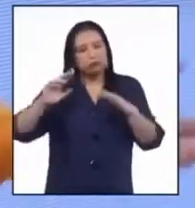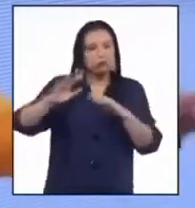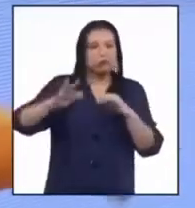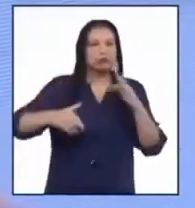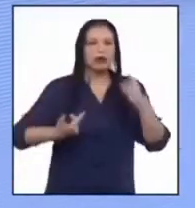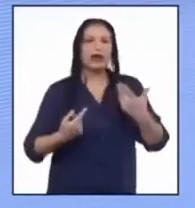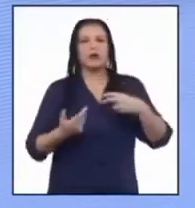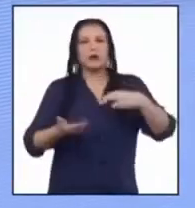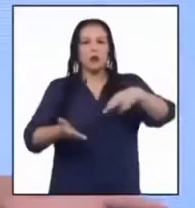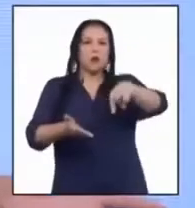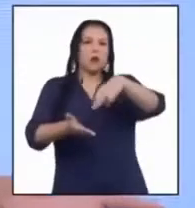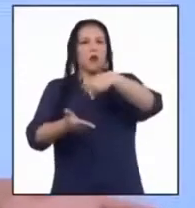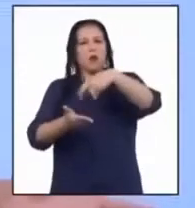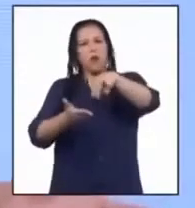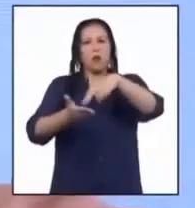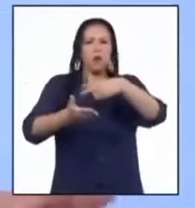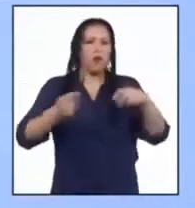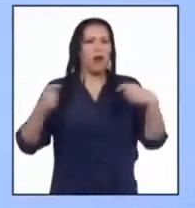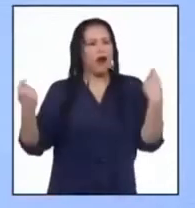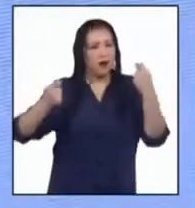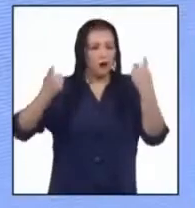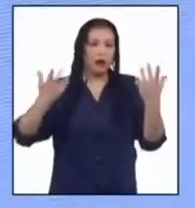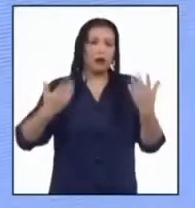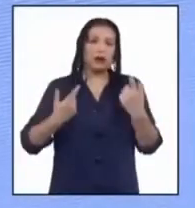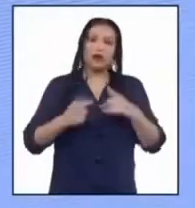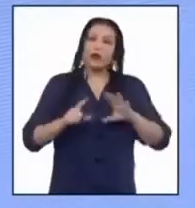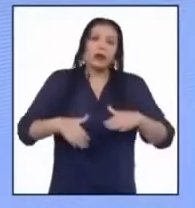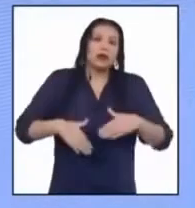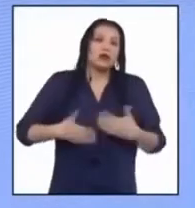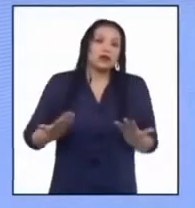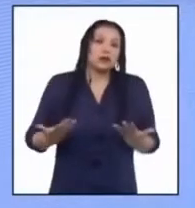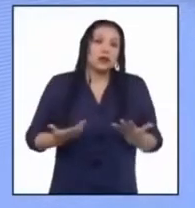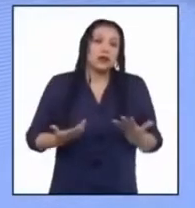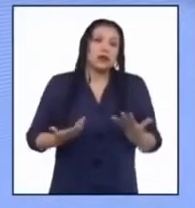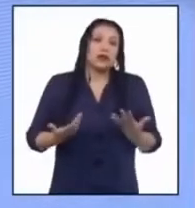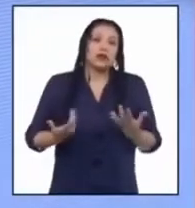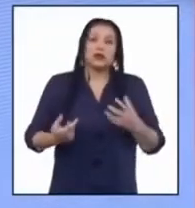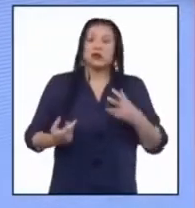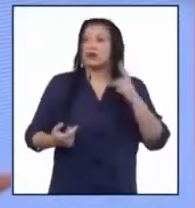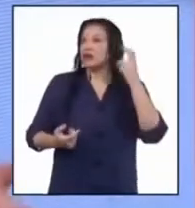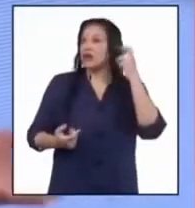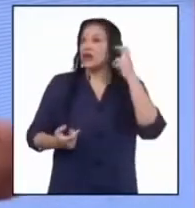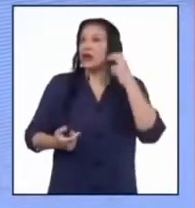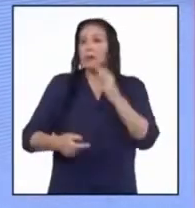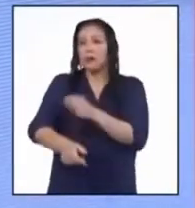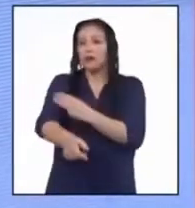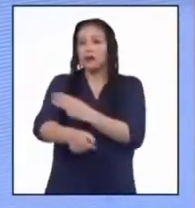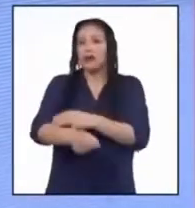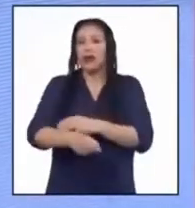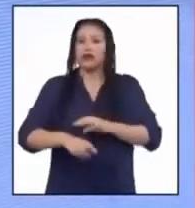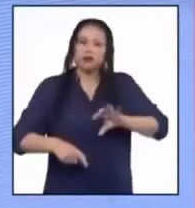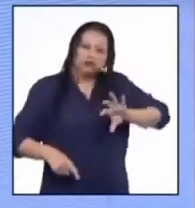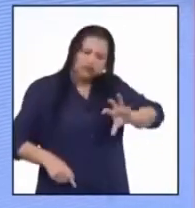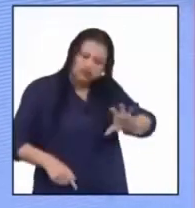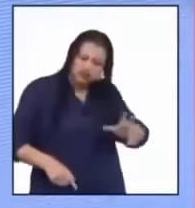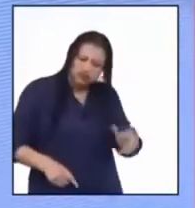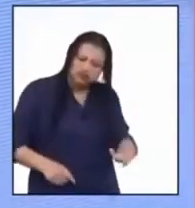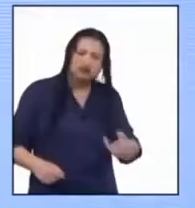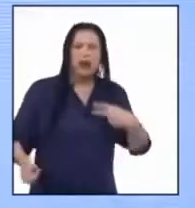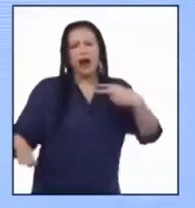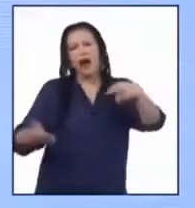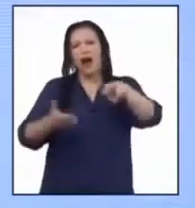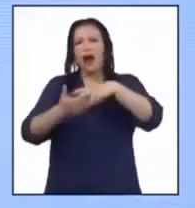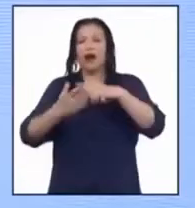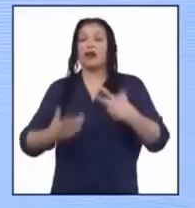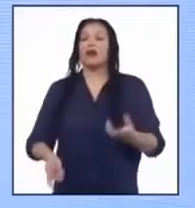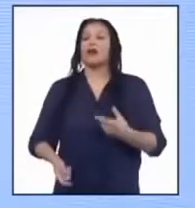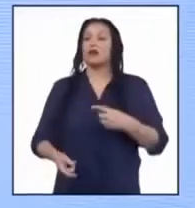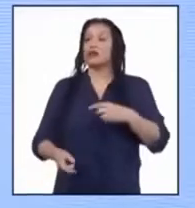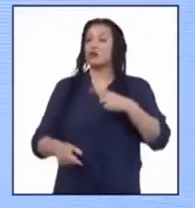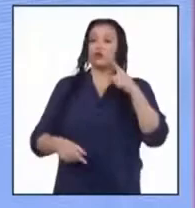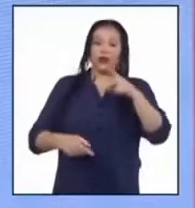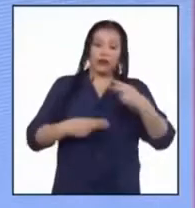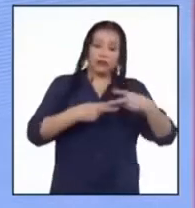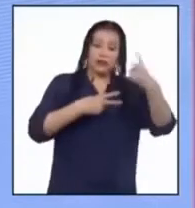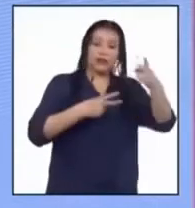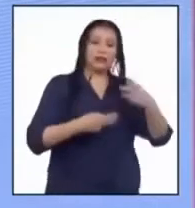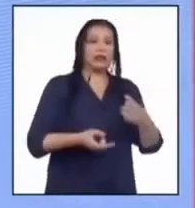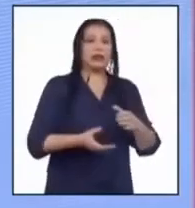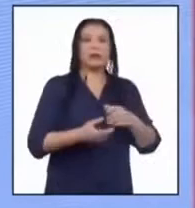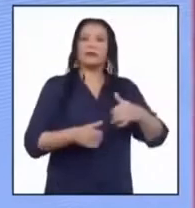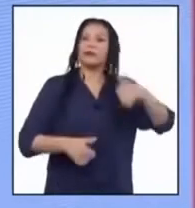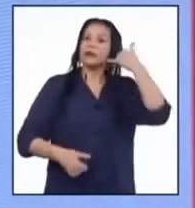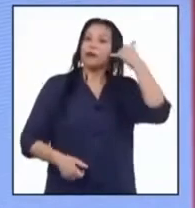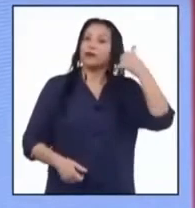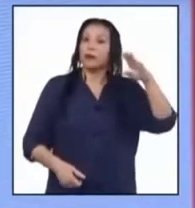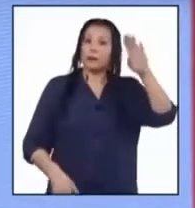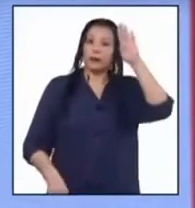se arma la fiesta. Y como no se puede hacer una fiesta sin bulla, una vecina llama a la policía. Vienen y resulta que aplican